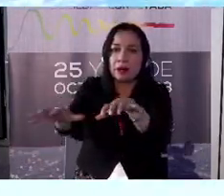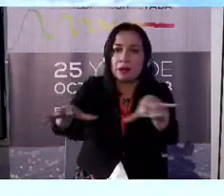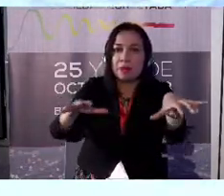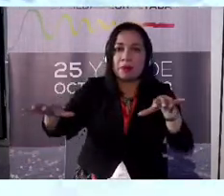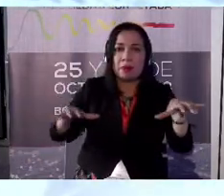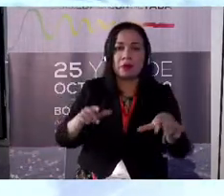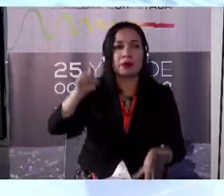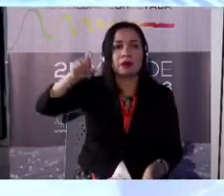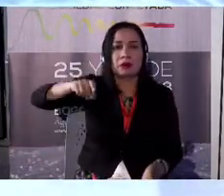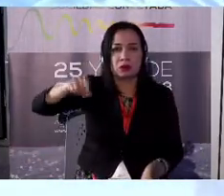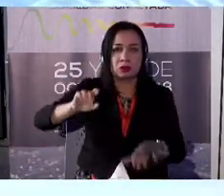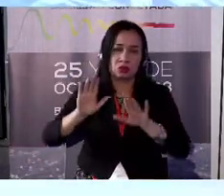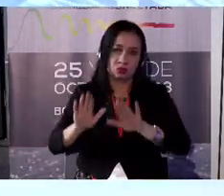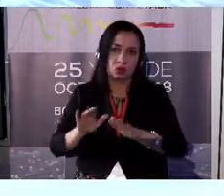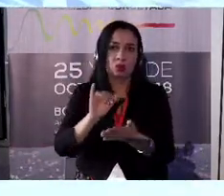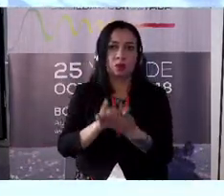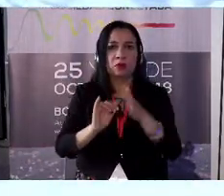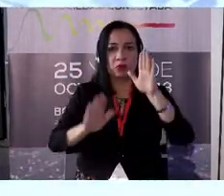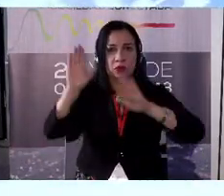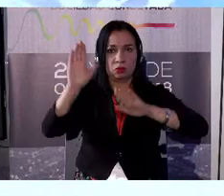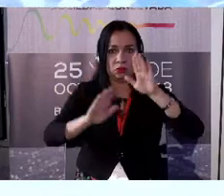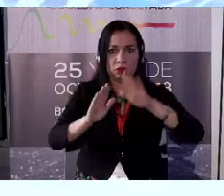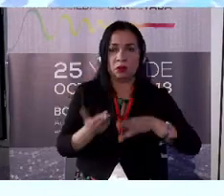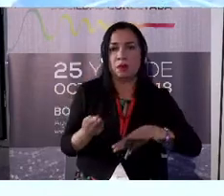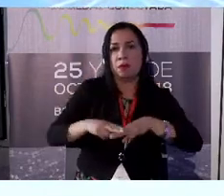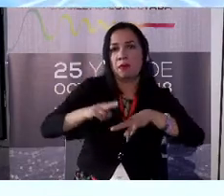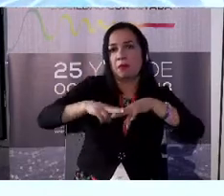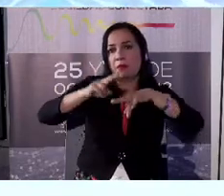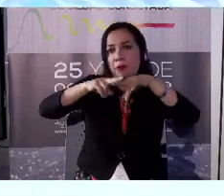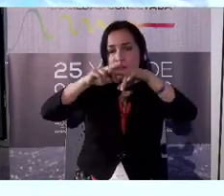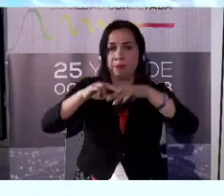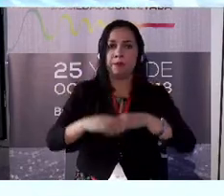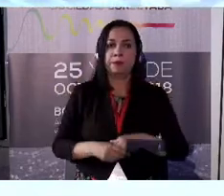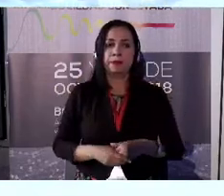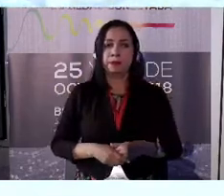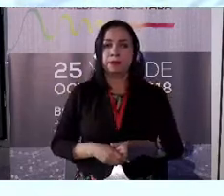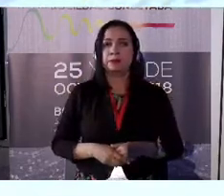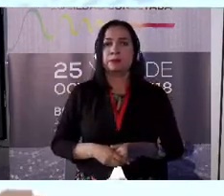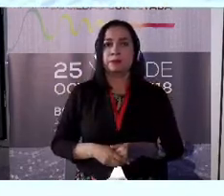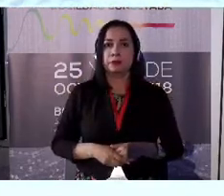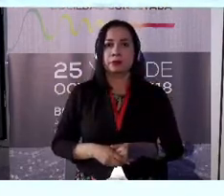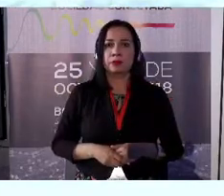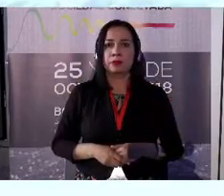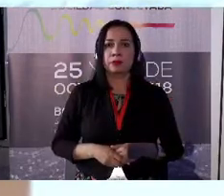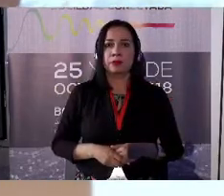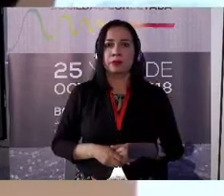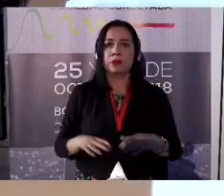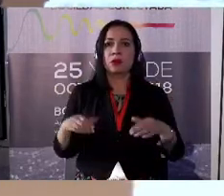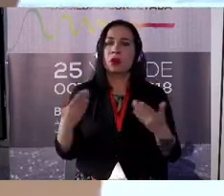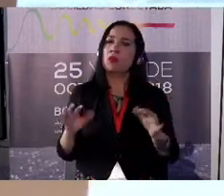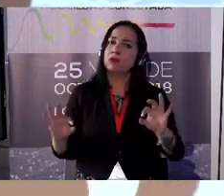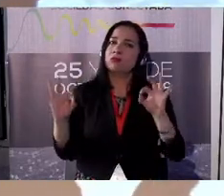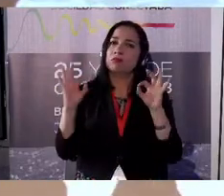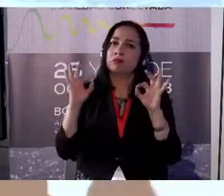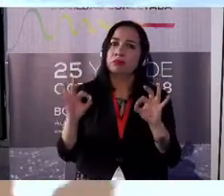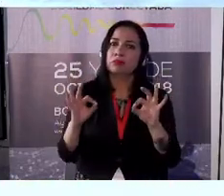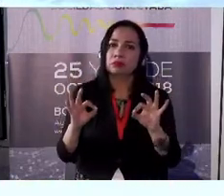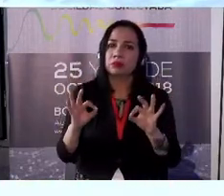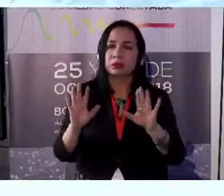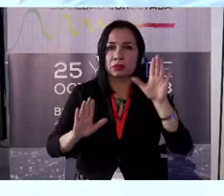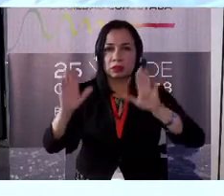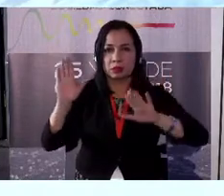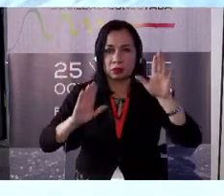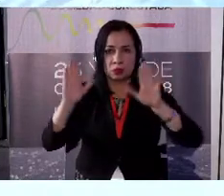como lo ha definido esta subasta ascendente de múltiples rondas. Ahora, ¿cómo se mide el éxito de una subasta? Este es un